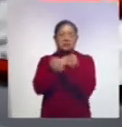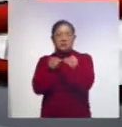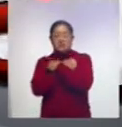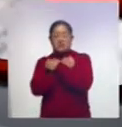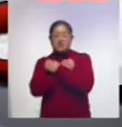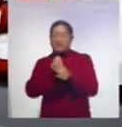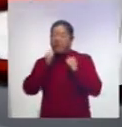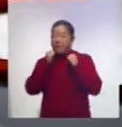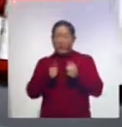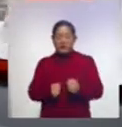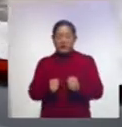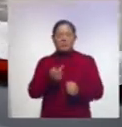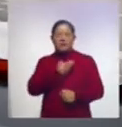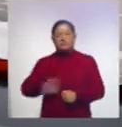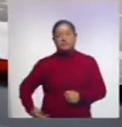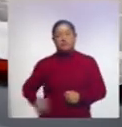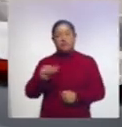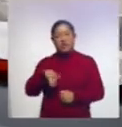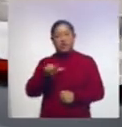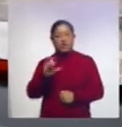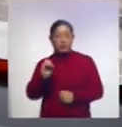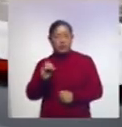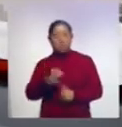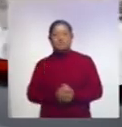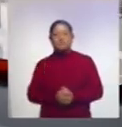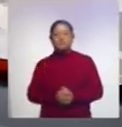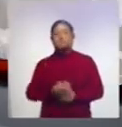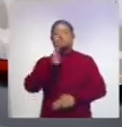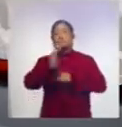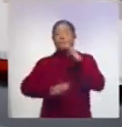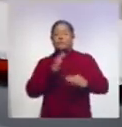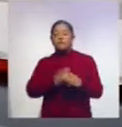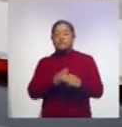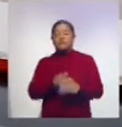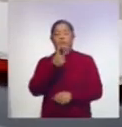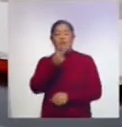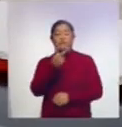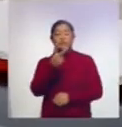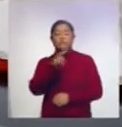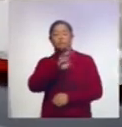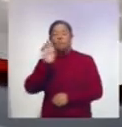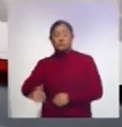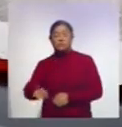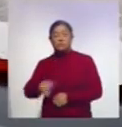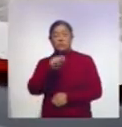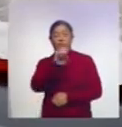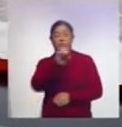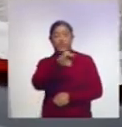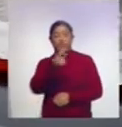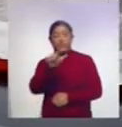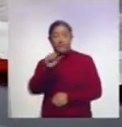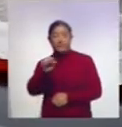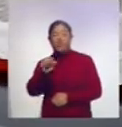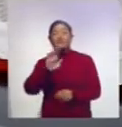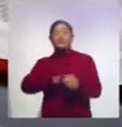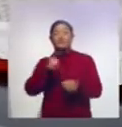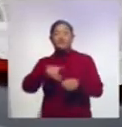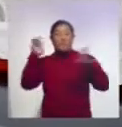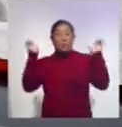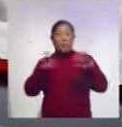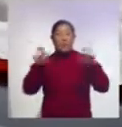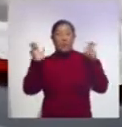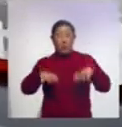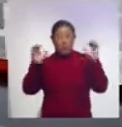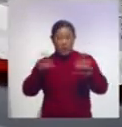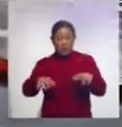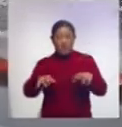Obrador. Y en el mundo, al menos 2 muertos en Texas por el paso de la tormenta tropical